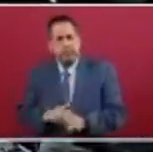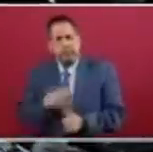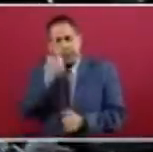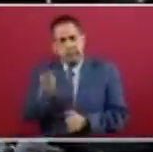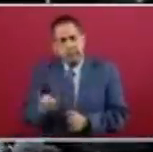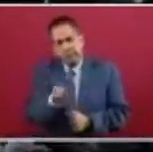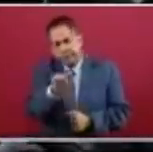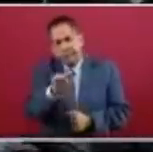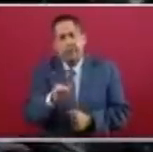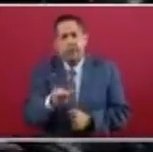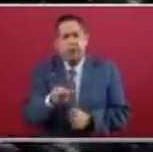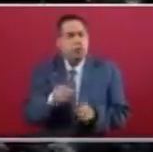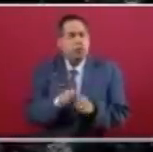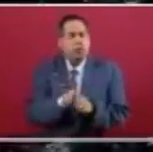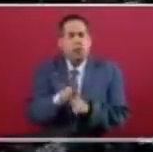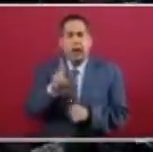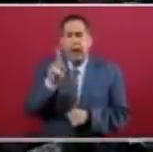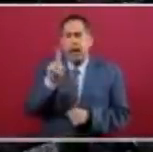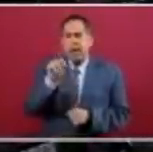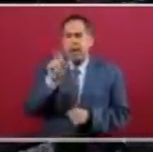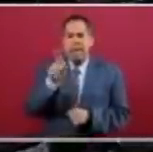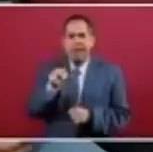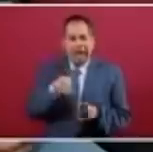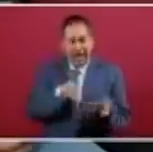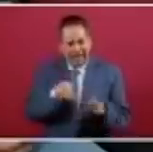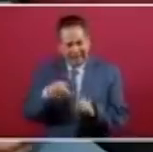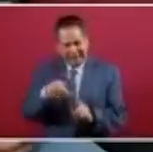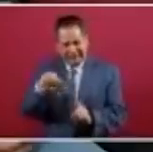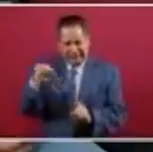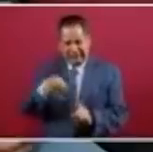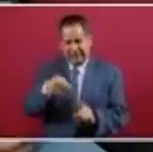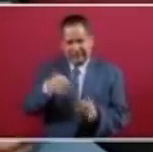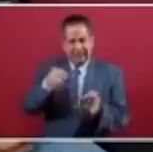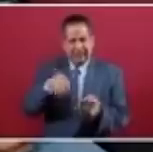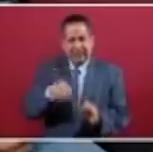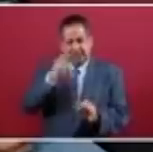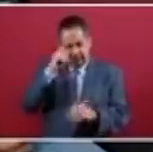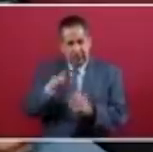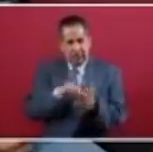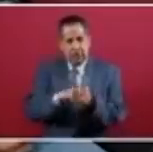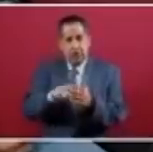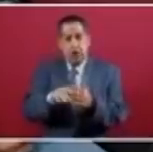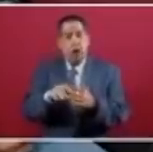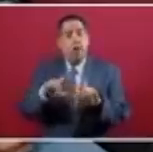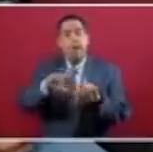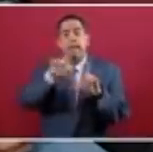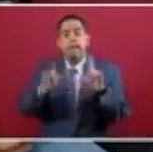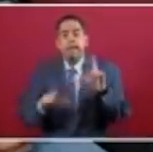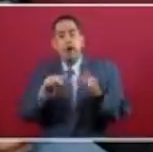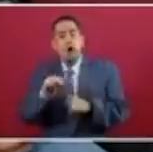preguntar, ¿cuál es el plan concreto que se tiene para impulsar en el norte del país la